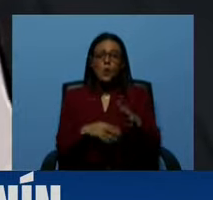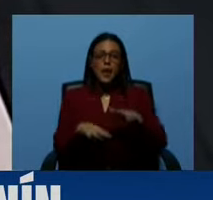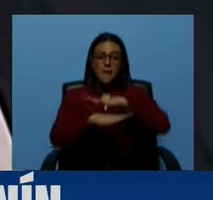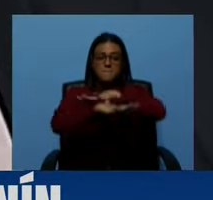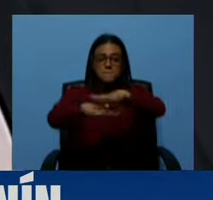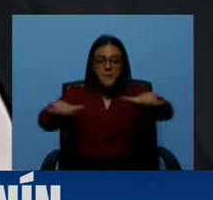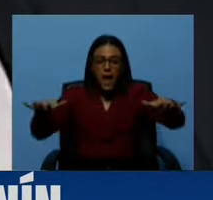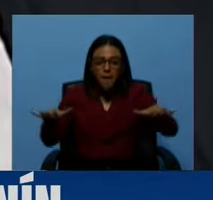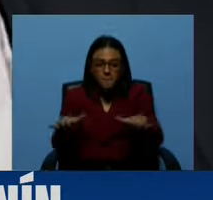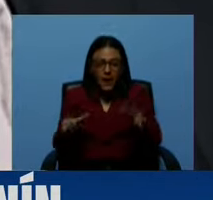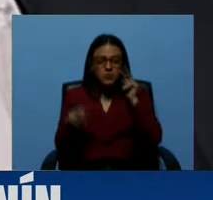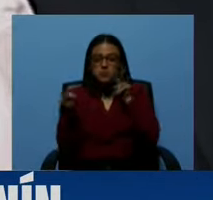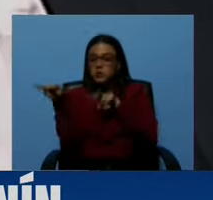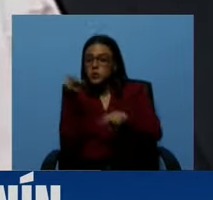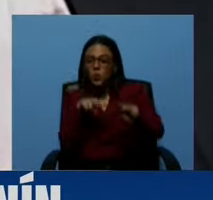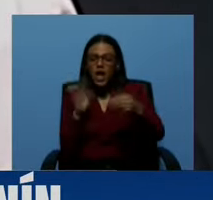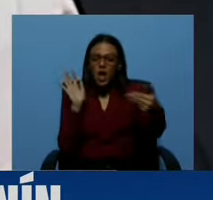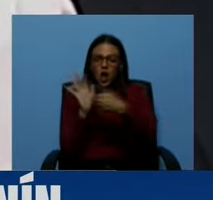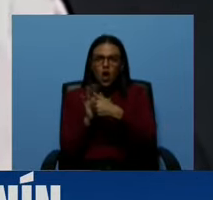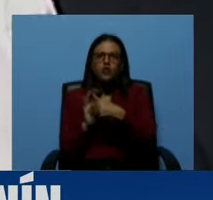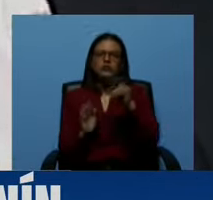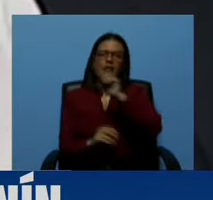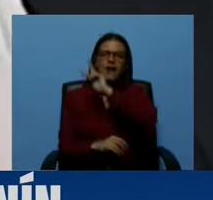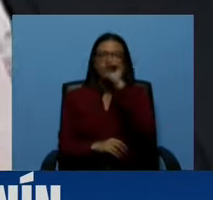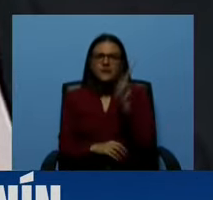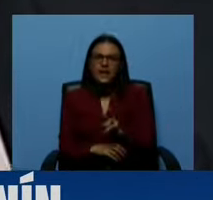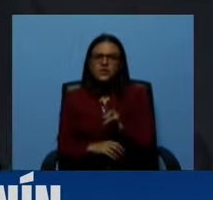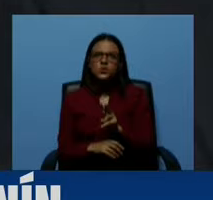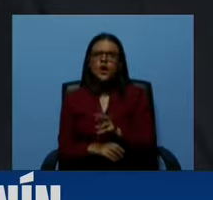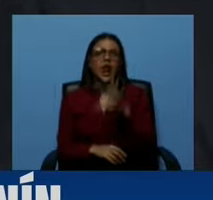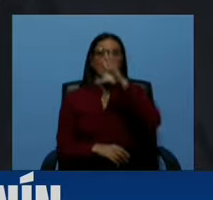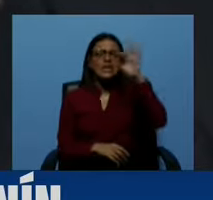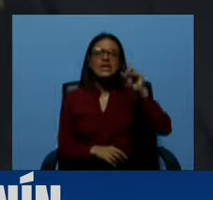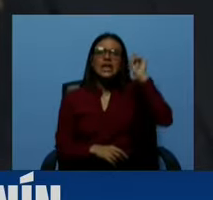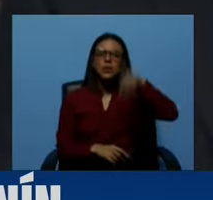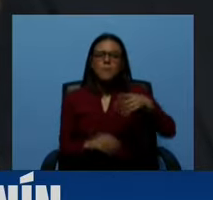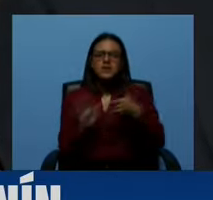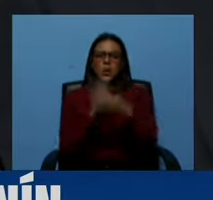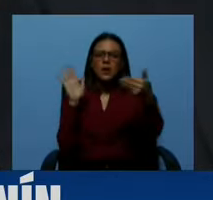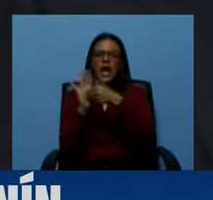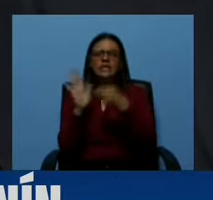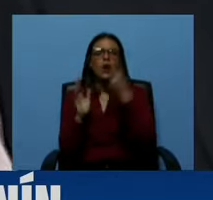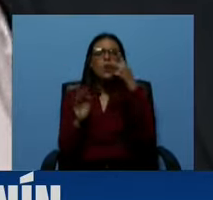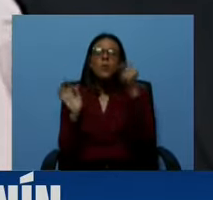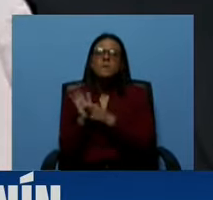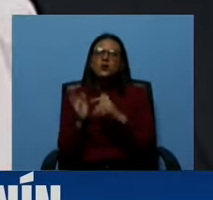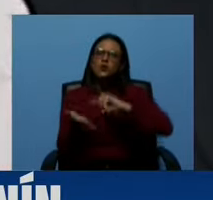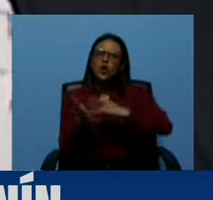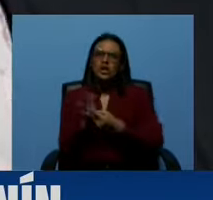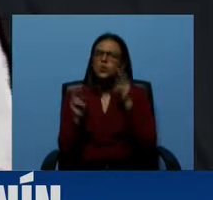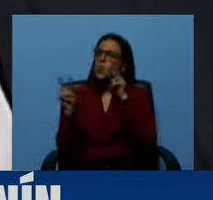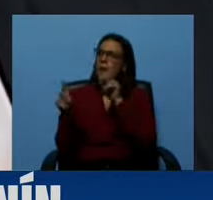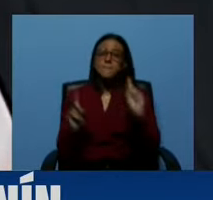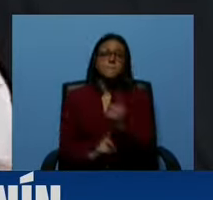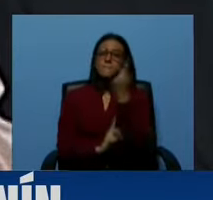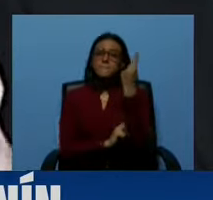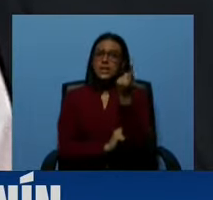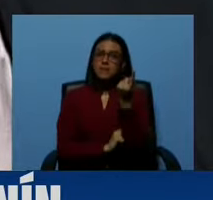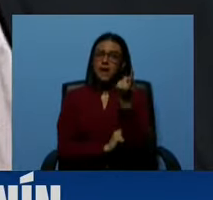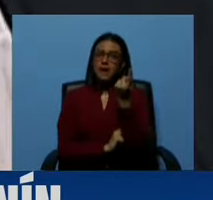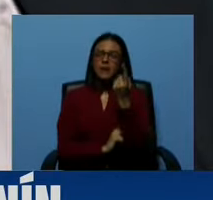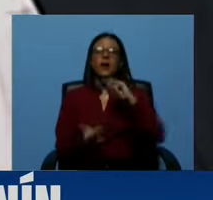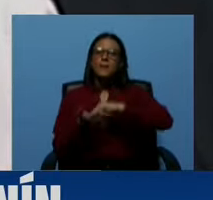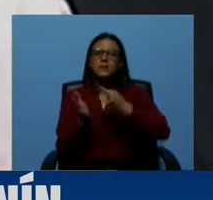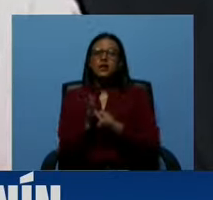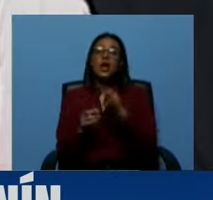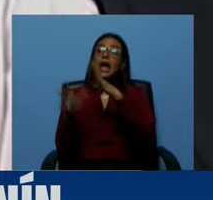contra nuestro país, 500.000 ataques por segundo, 30 millones de ataques por minuto, es una situación inédita. Pero ya vimos que es las